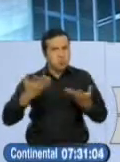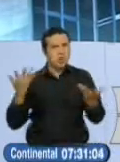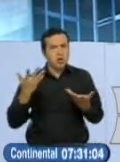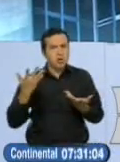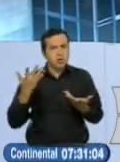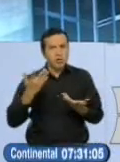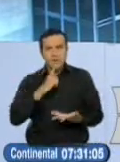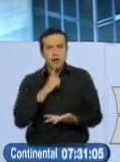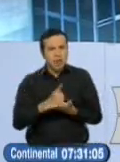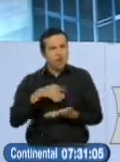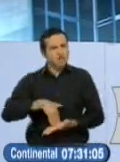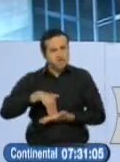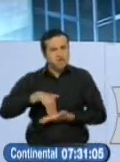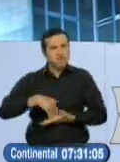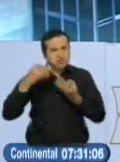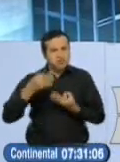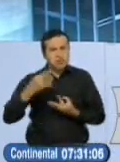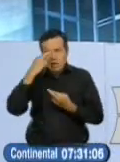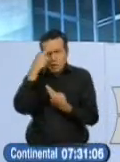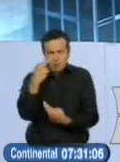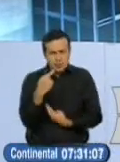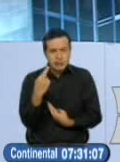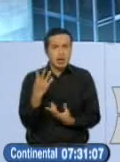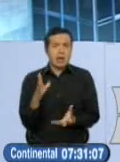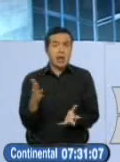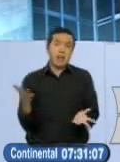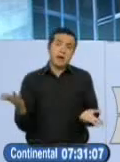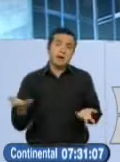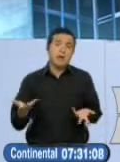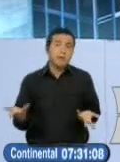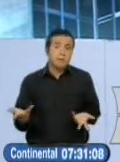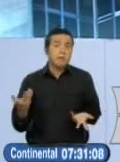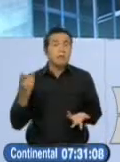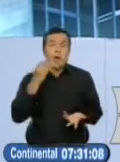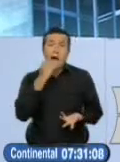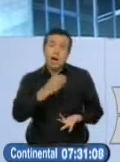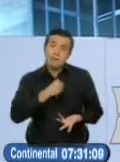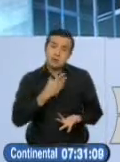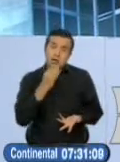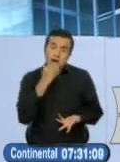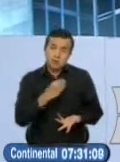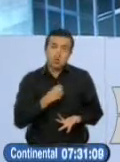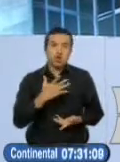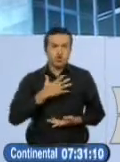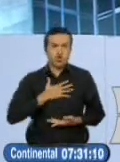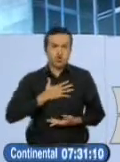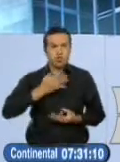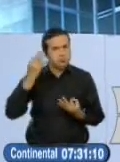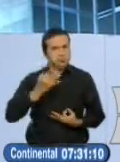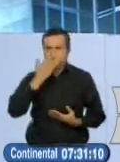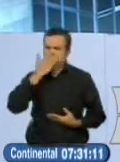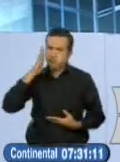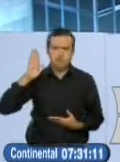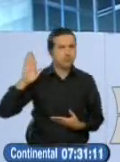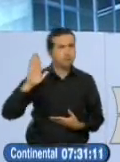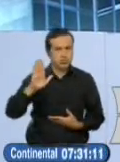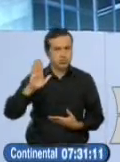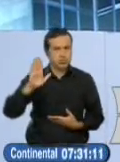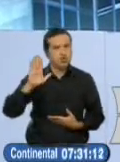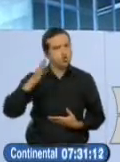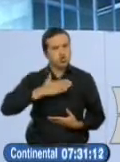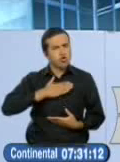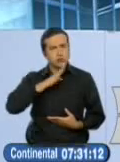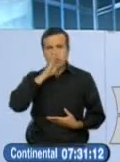faldas necesarias para hacerse respetar, sencillamente me lo dicen porque yo lo trato de forma directa y